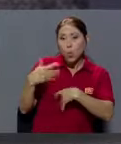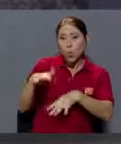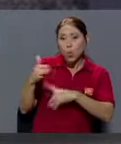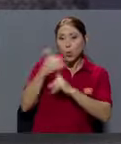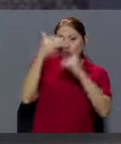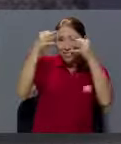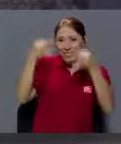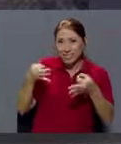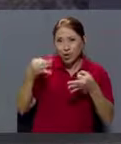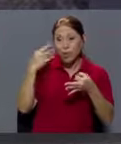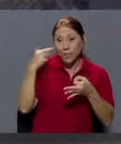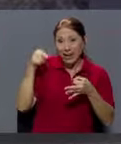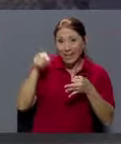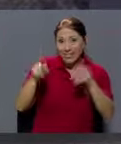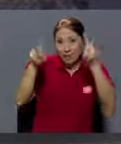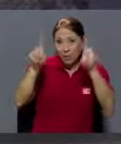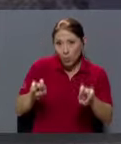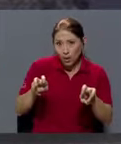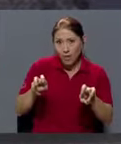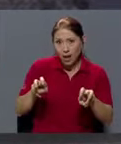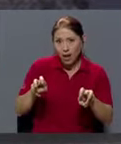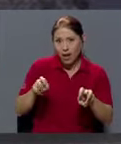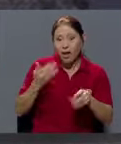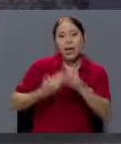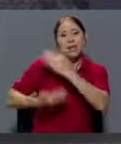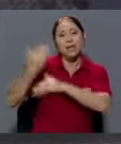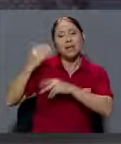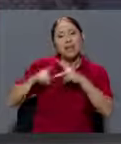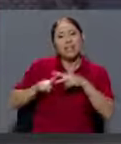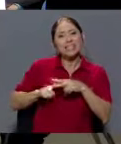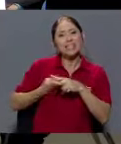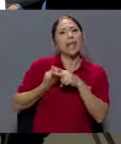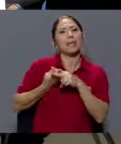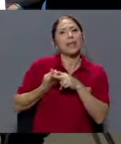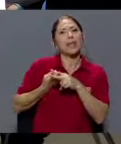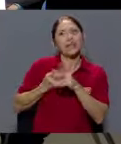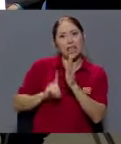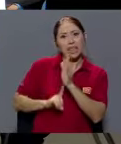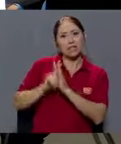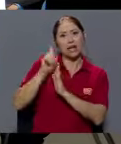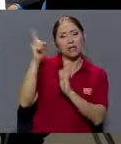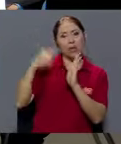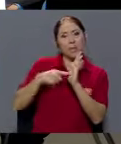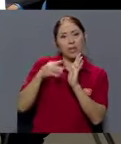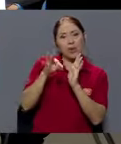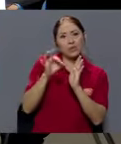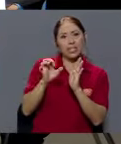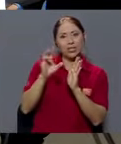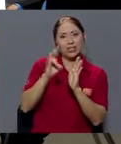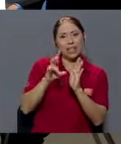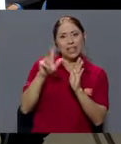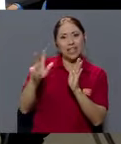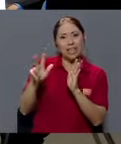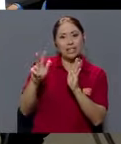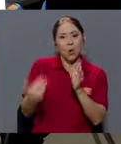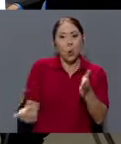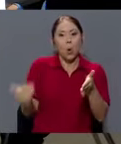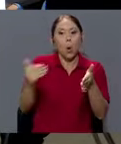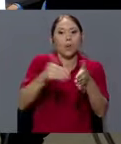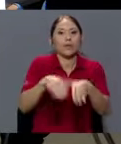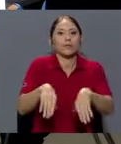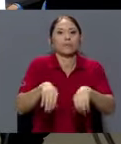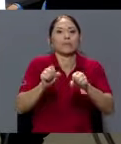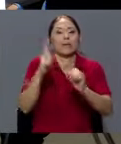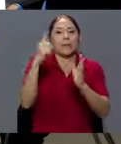estuvieron pesando para que esta prueba, que inicialmente se había desarrollado desde 1973, se volviera a restaurar